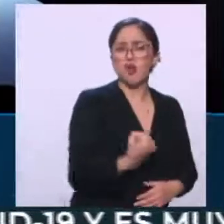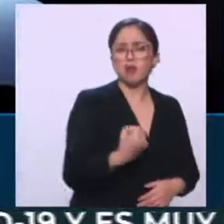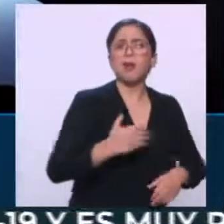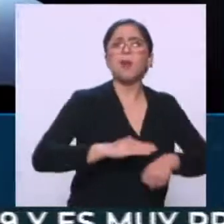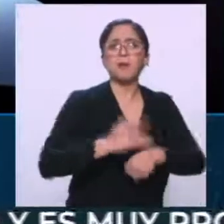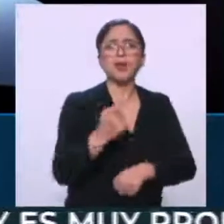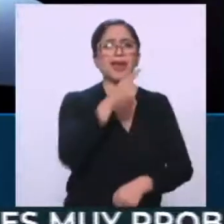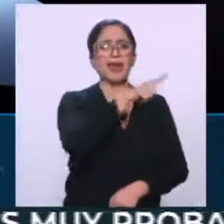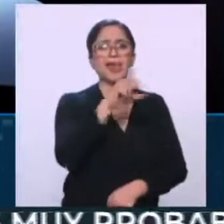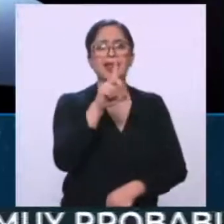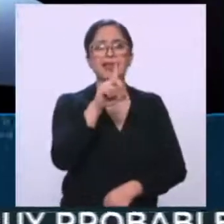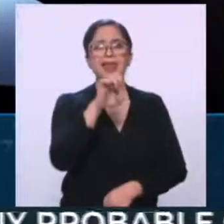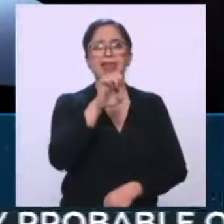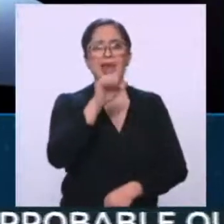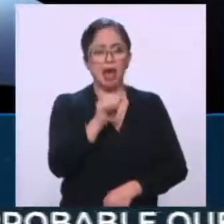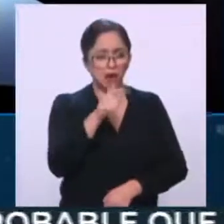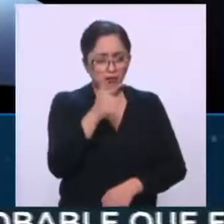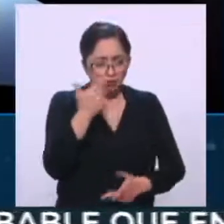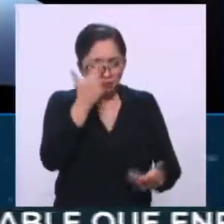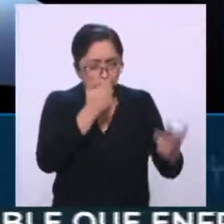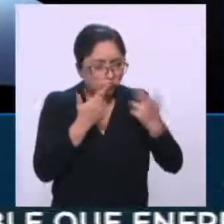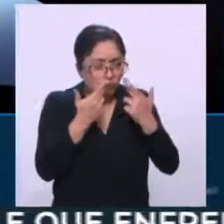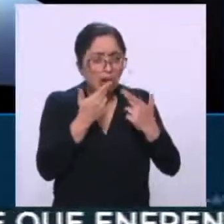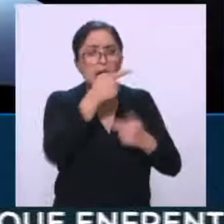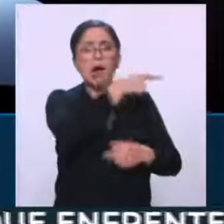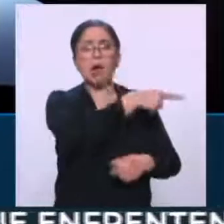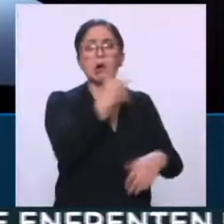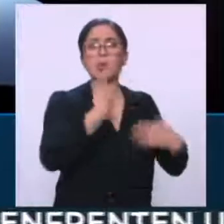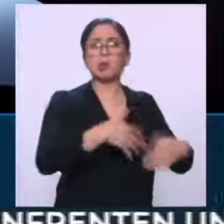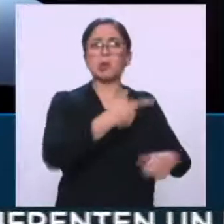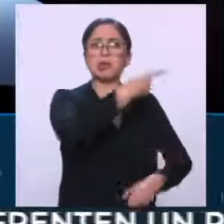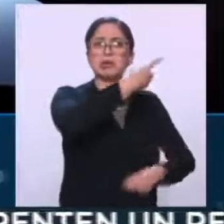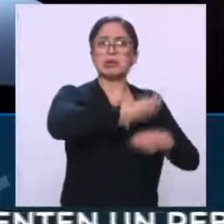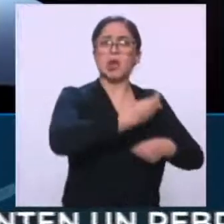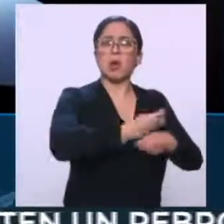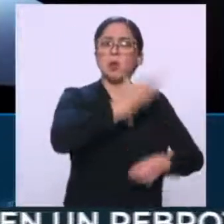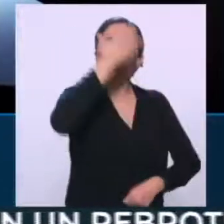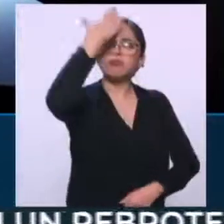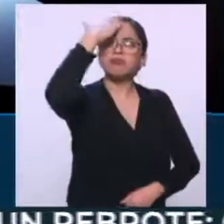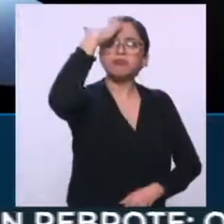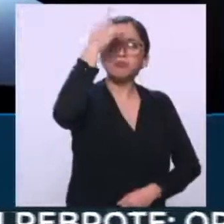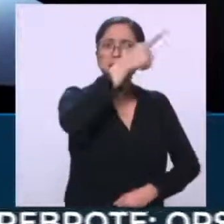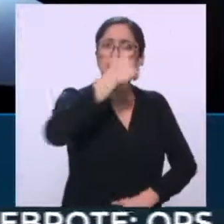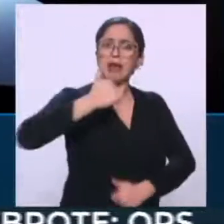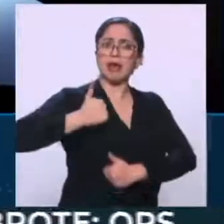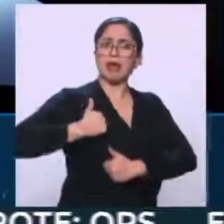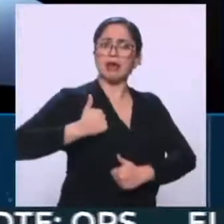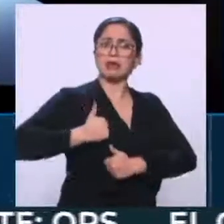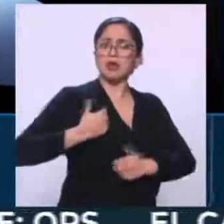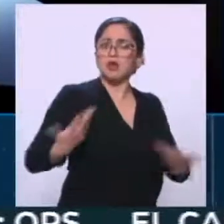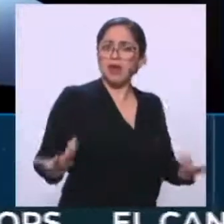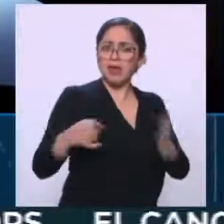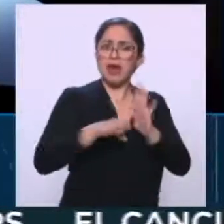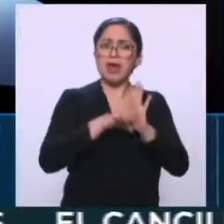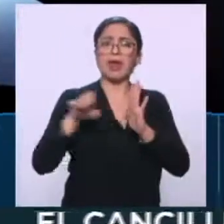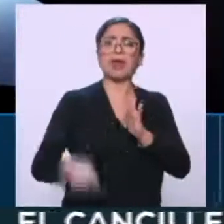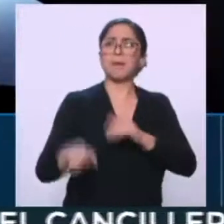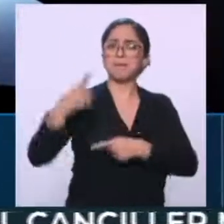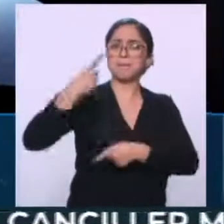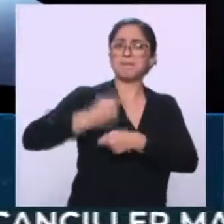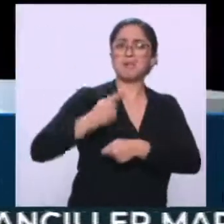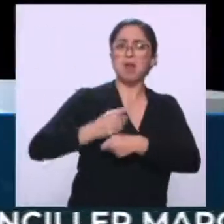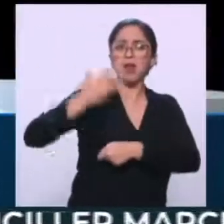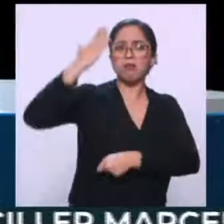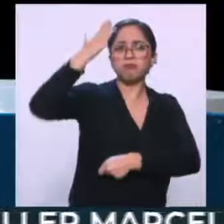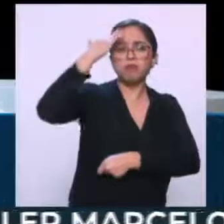haya detenido al segundo al mando en ese entonces del ejército. Nadie por encima de él más que el propio presidente en ese entonces,